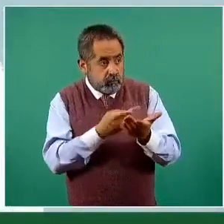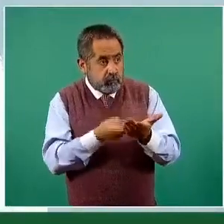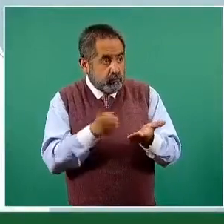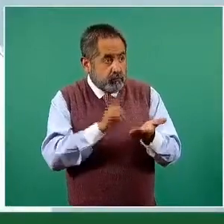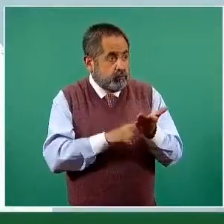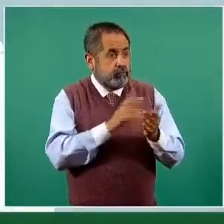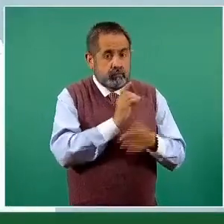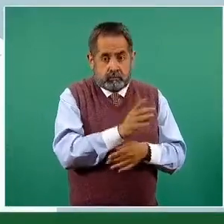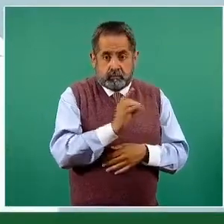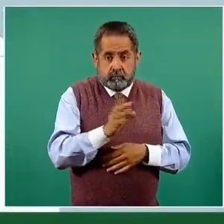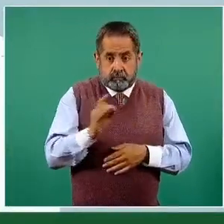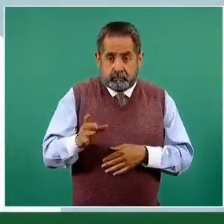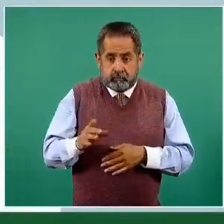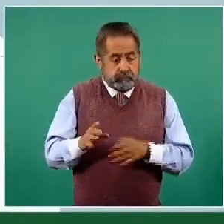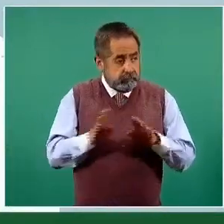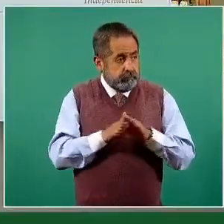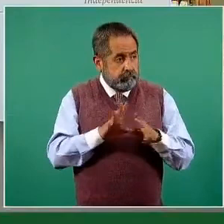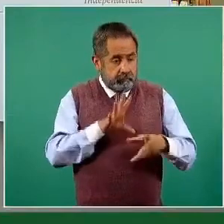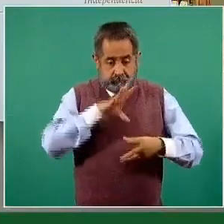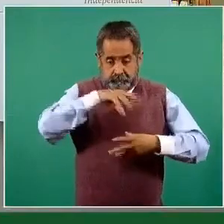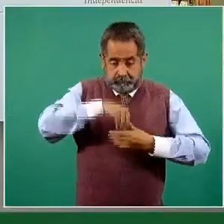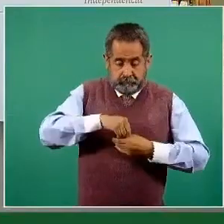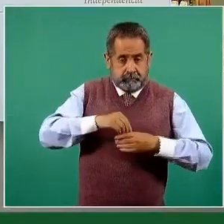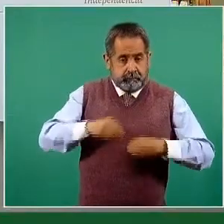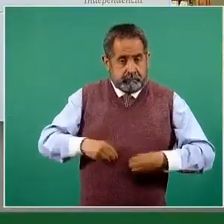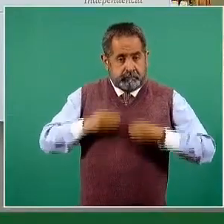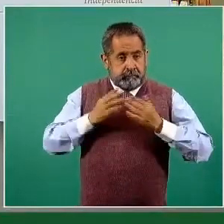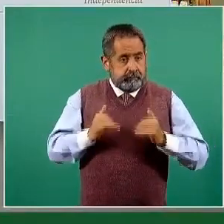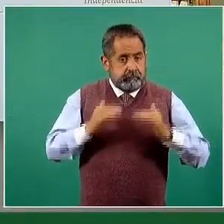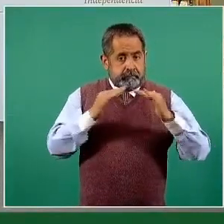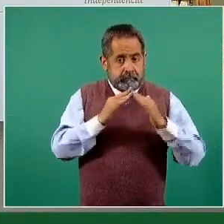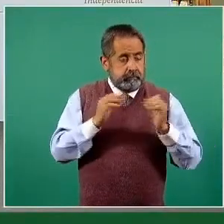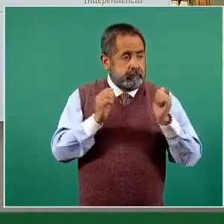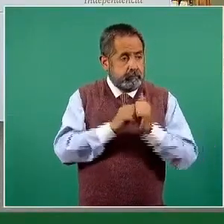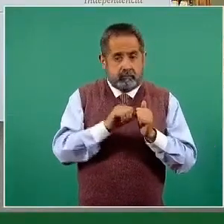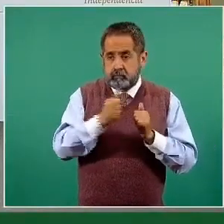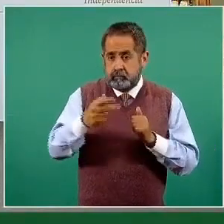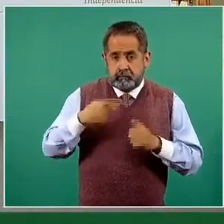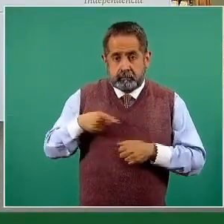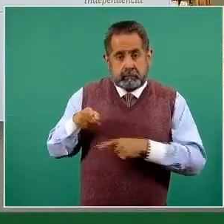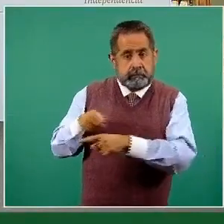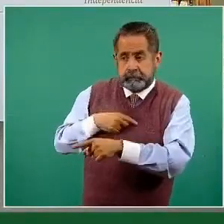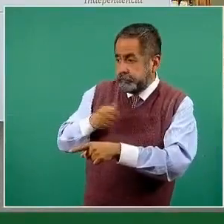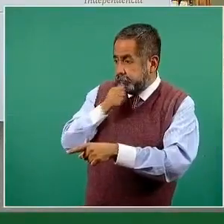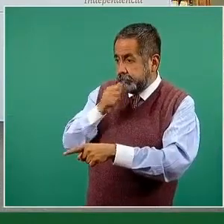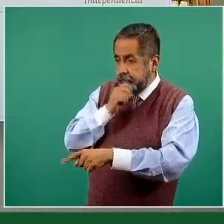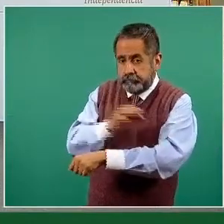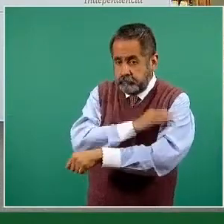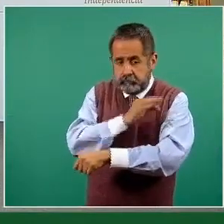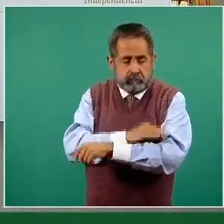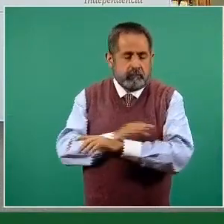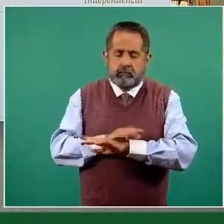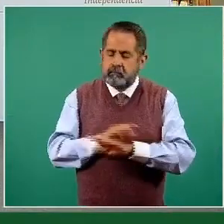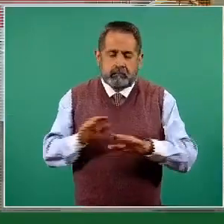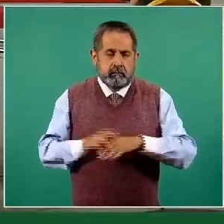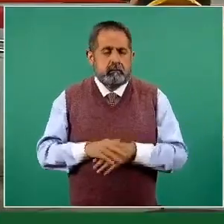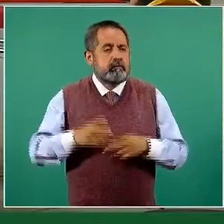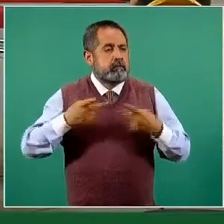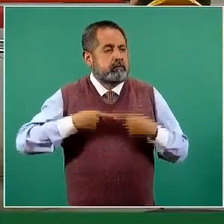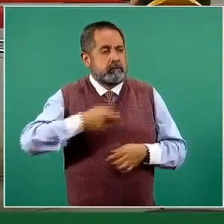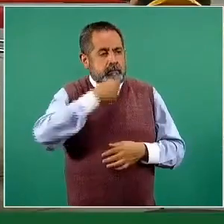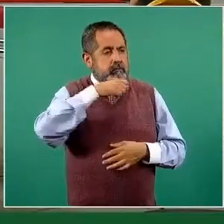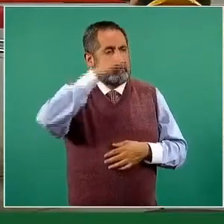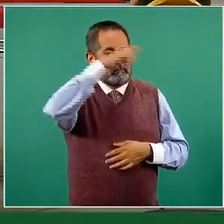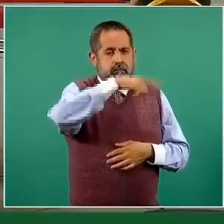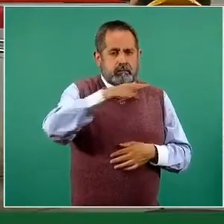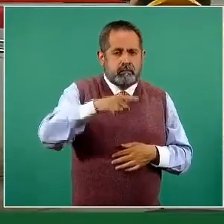y que viven dentro de su casa con otras personas que no se han vacunado, las personas adultas mayores ya